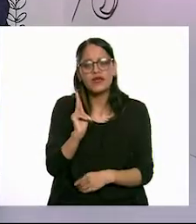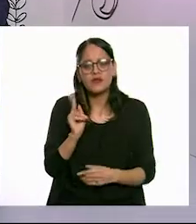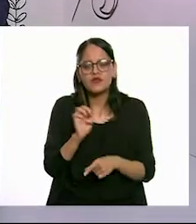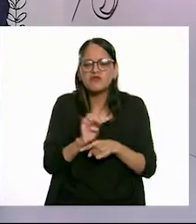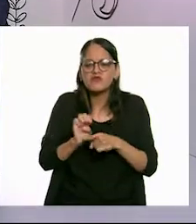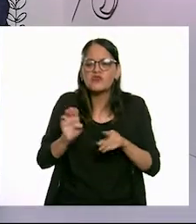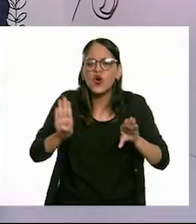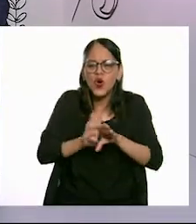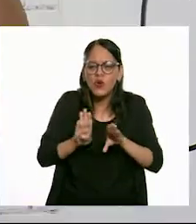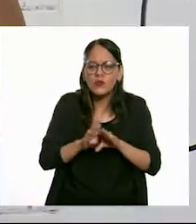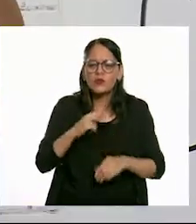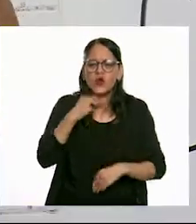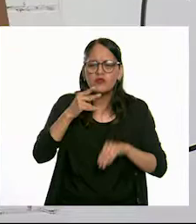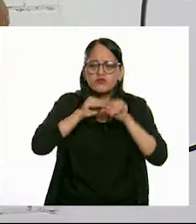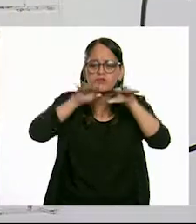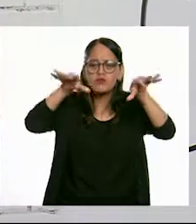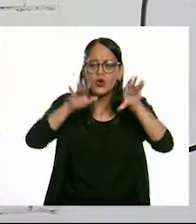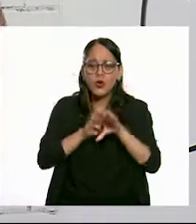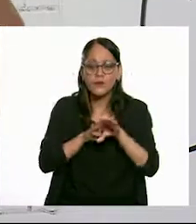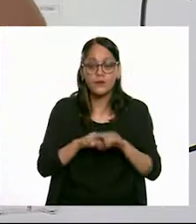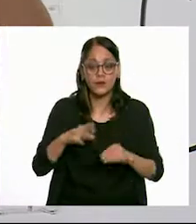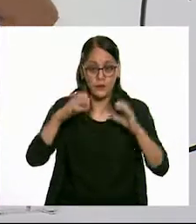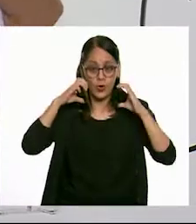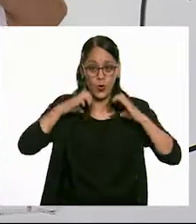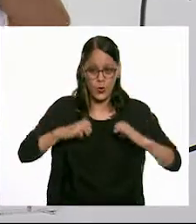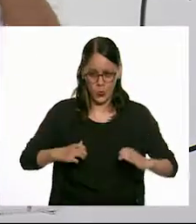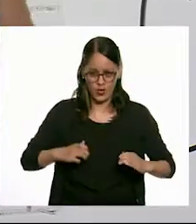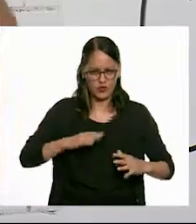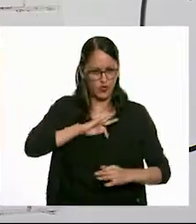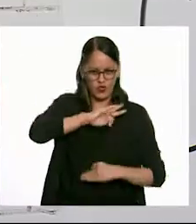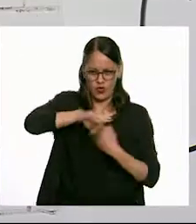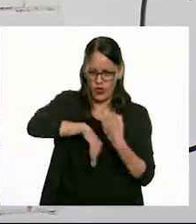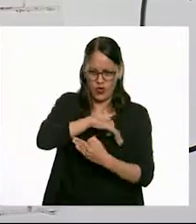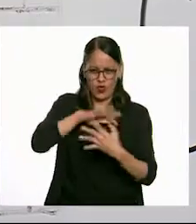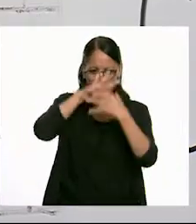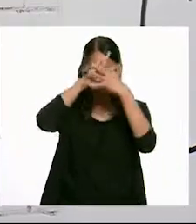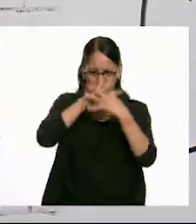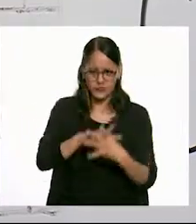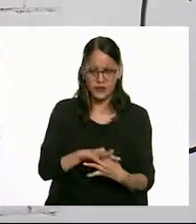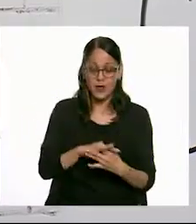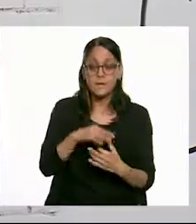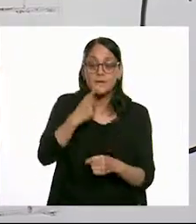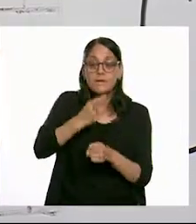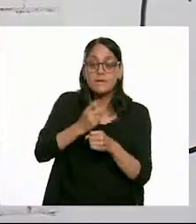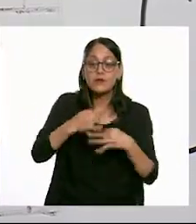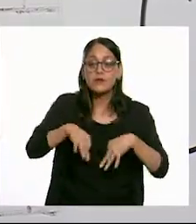¿qué es lo que pasa? Todo nuestro cuerpo, principalmente los huesos de nuestra cabeza,